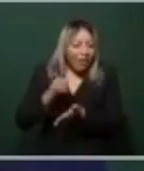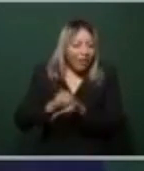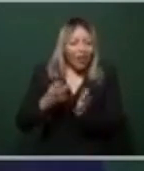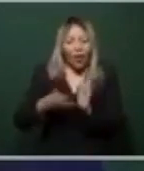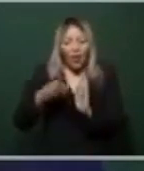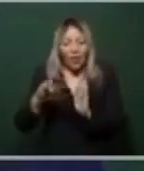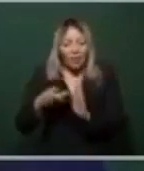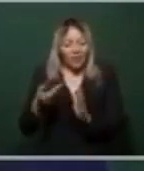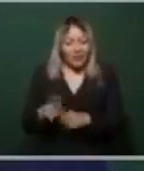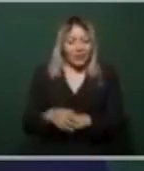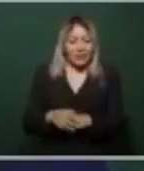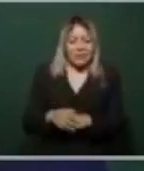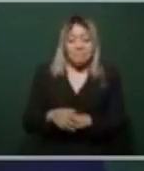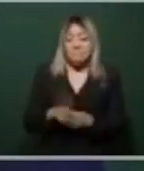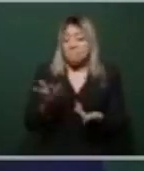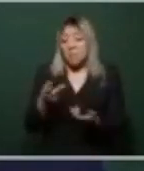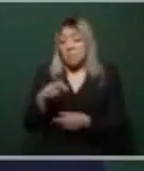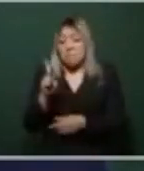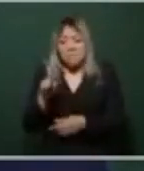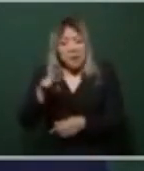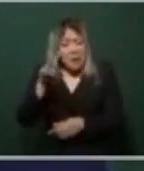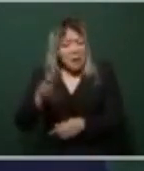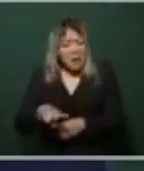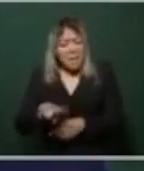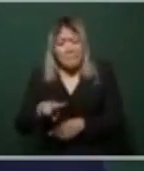obedece a la realidad.